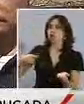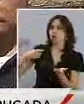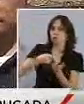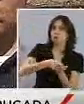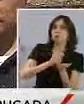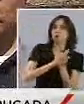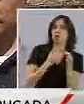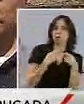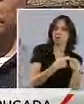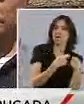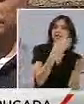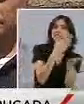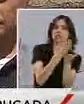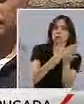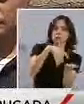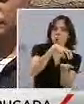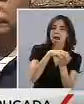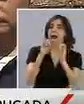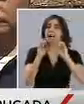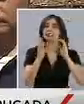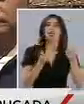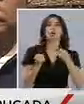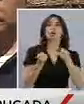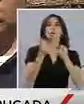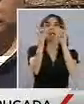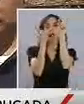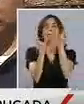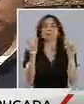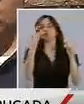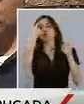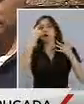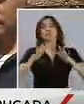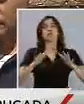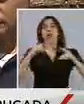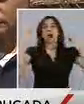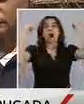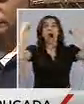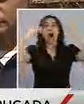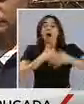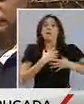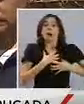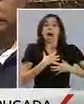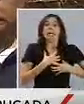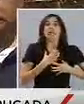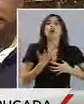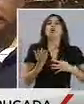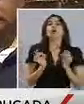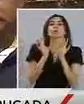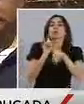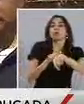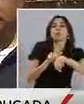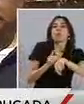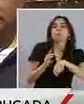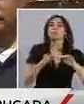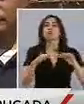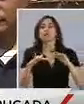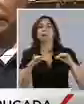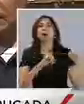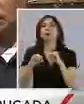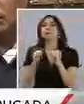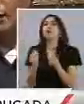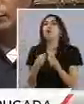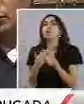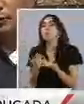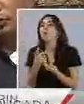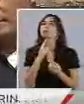los colegios, enseñamos cómo manejar o controlar a una persona que entra en shock, en pánico, en un momento determinado, en un temblor o en un terremoto.